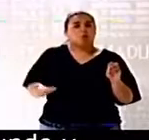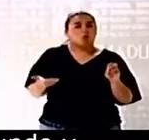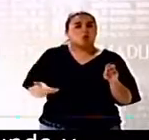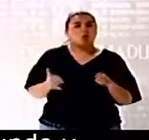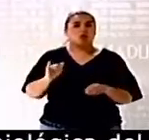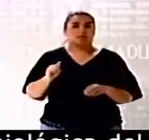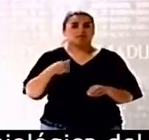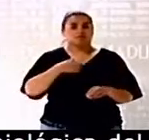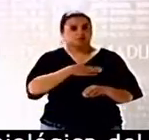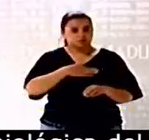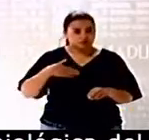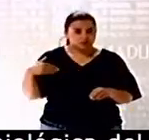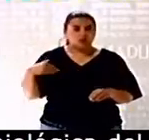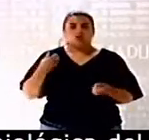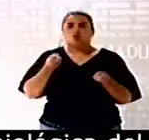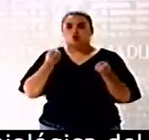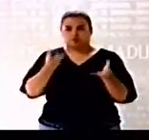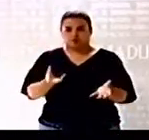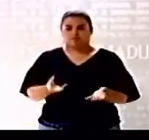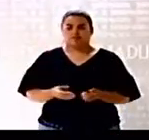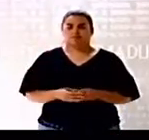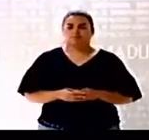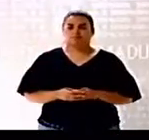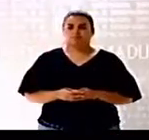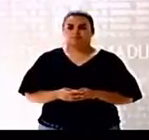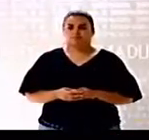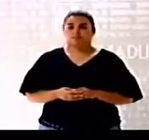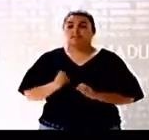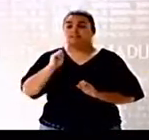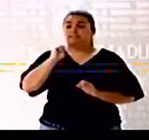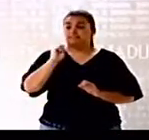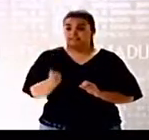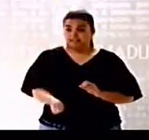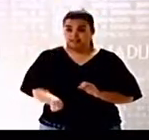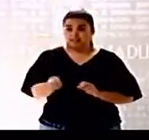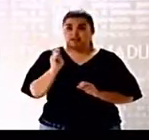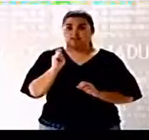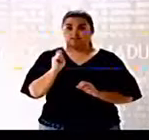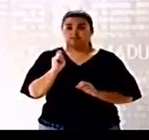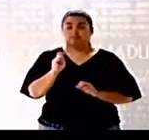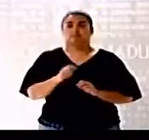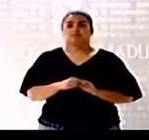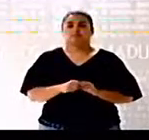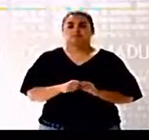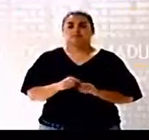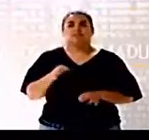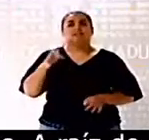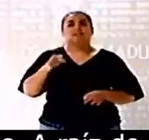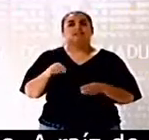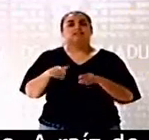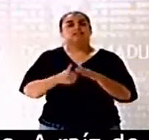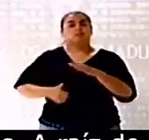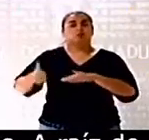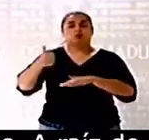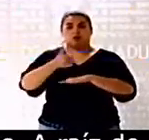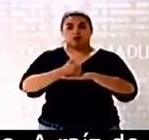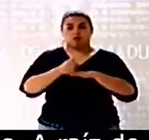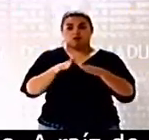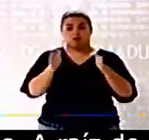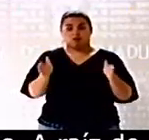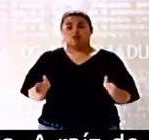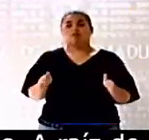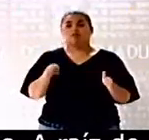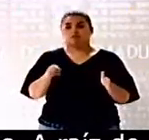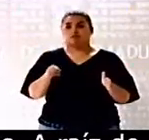que queremos trasladarle. A raíz de una sentencia del Tribunal Supremo